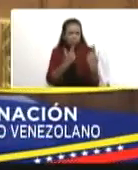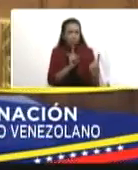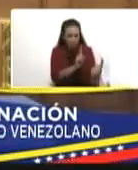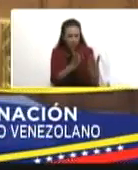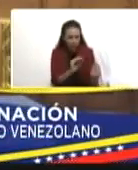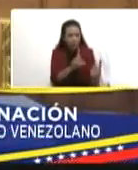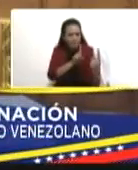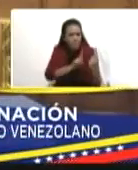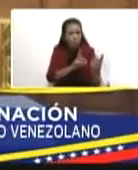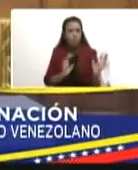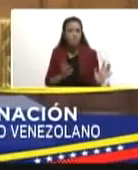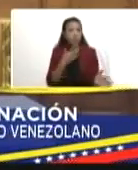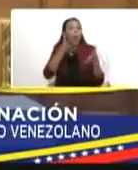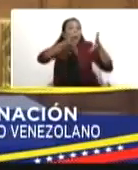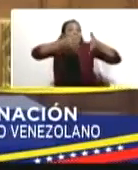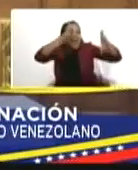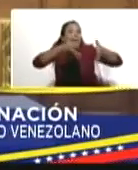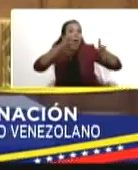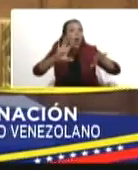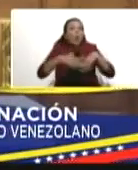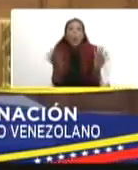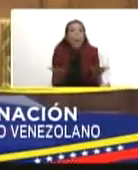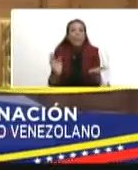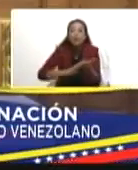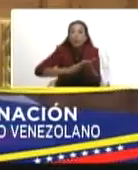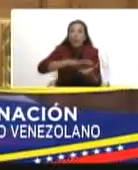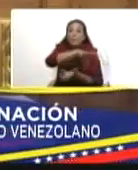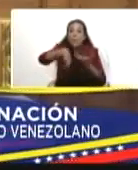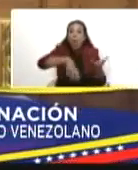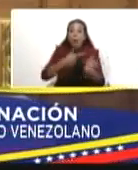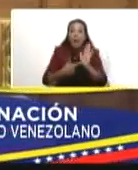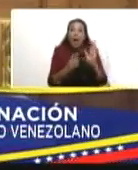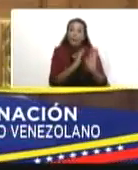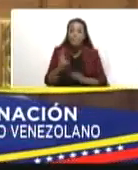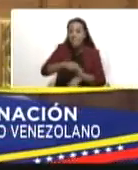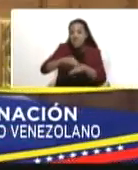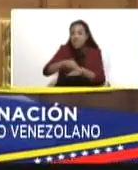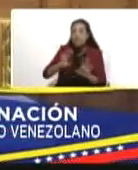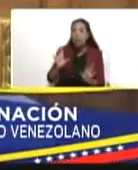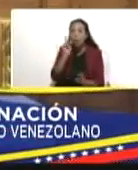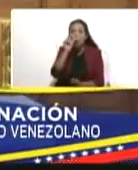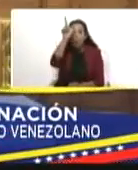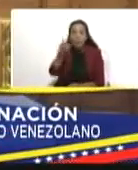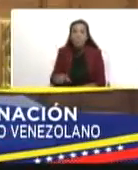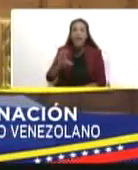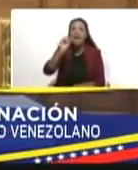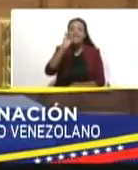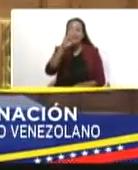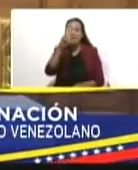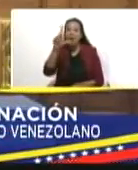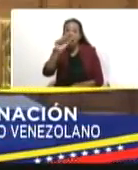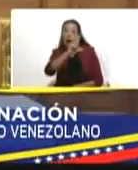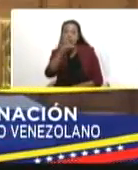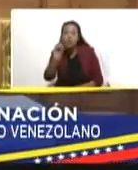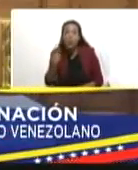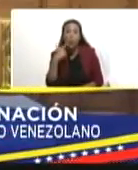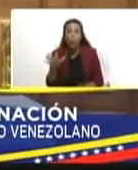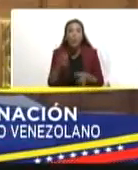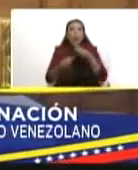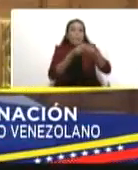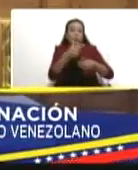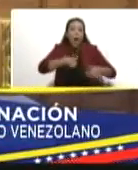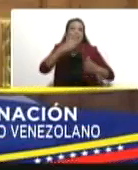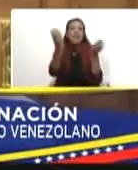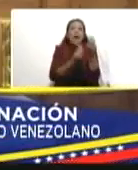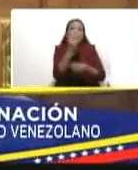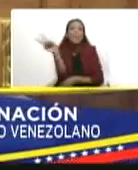Noa para yo explicarle a usted le puedo mandar al ministro ceballo para que le explique qué hemos hecho